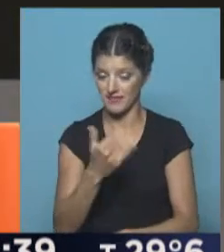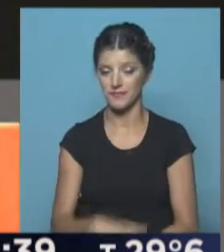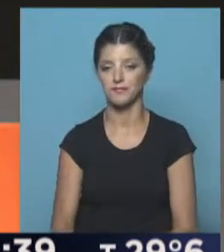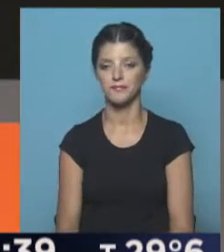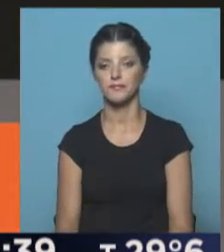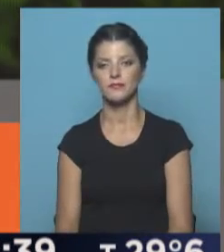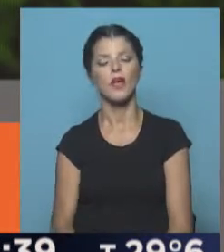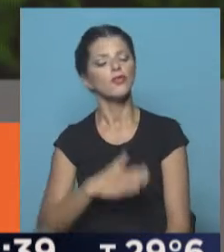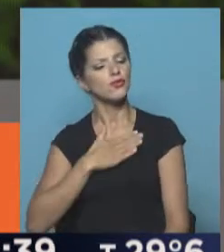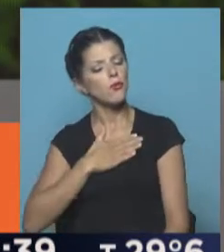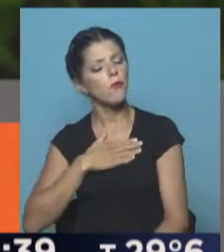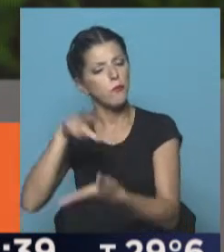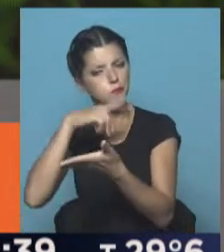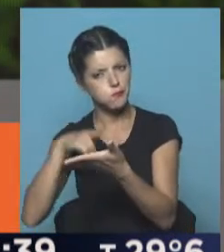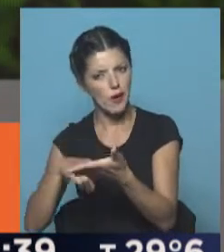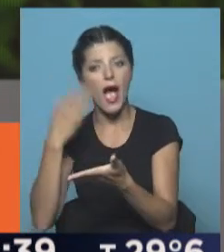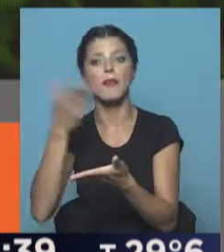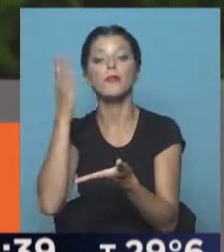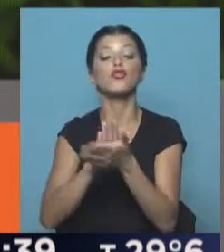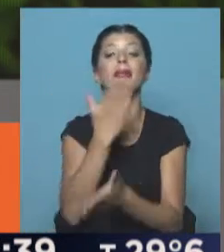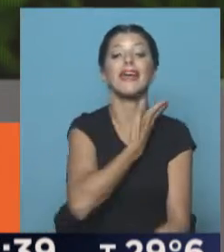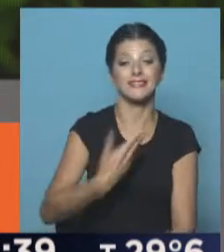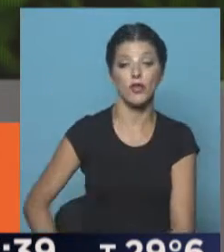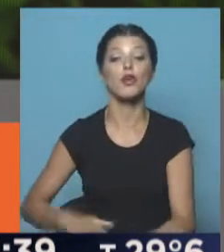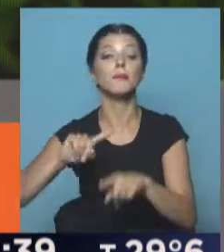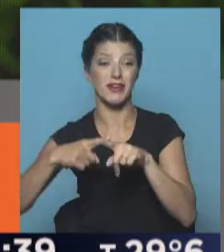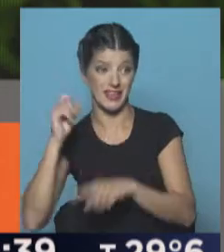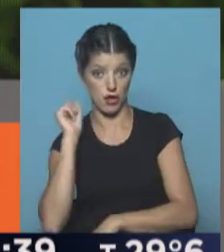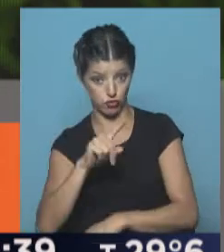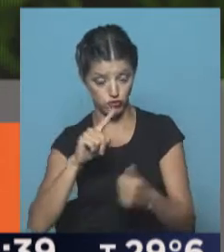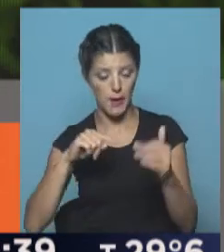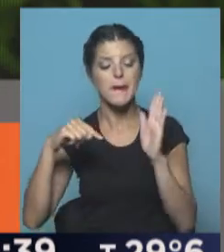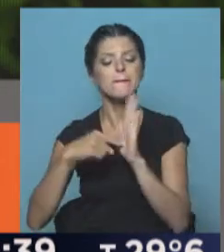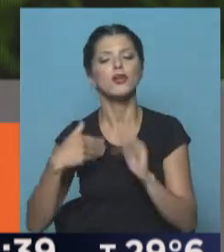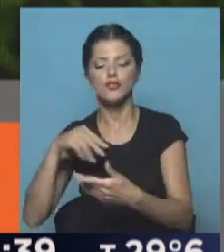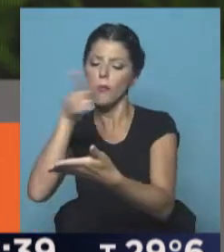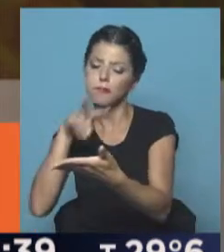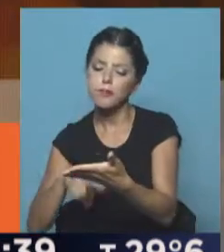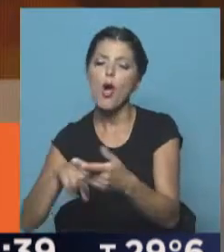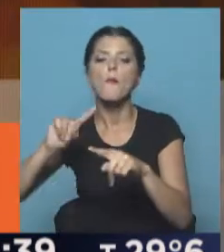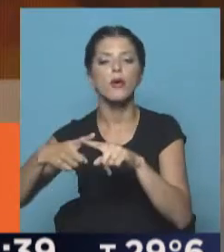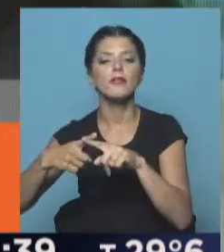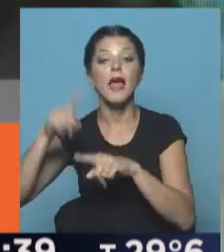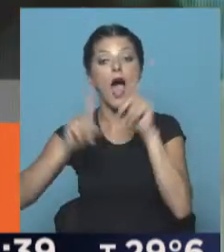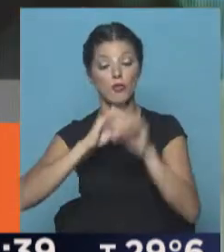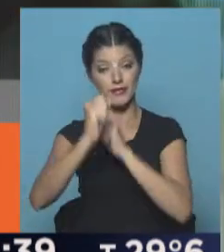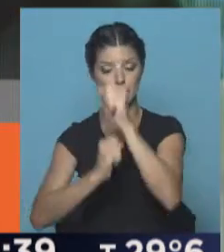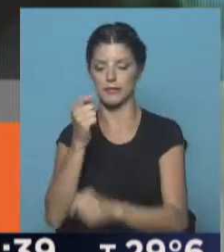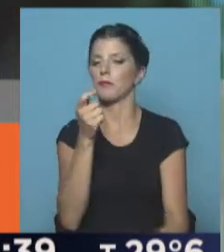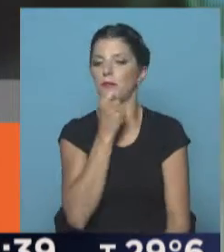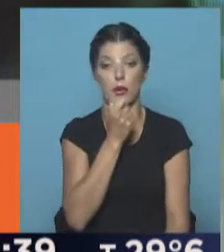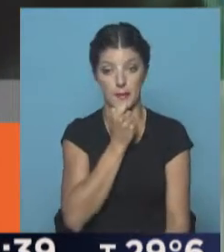leía que, hablamos de los estados y de las políticas activas de los estados, pero también leía políticas activas de algunas empresas que, por